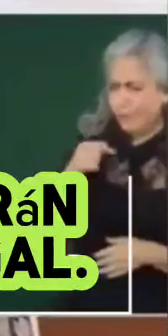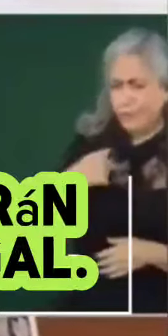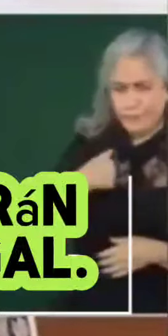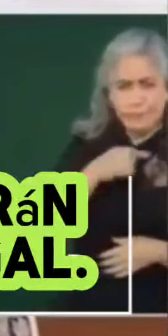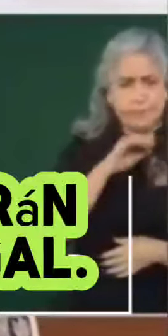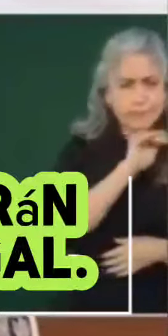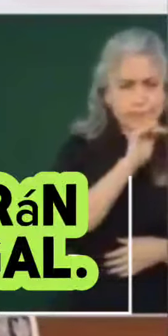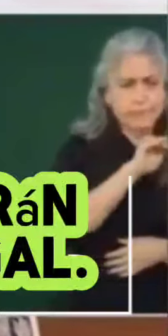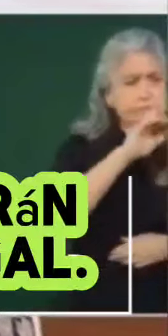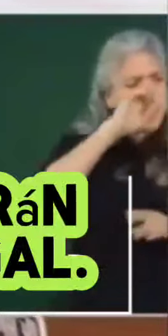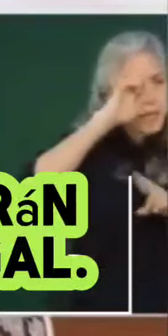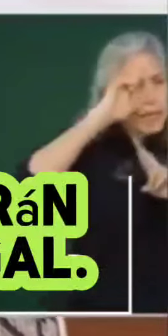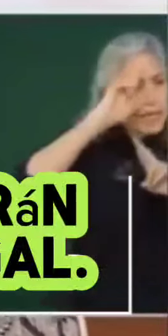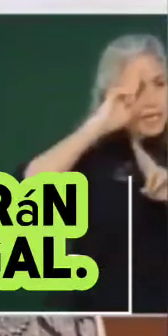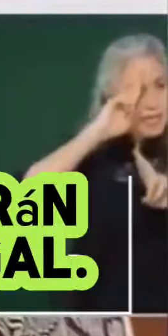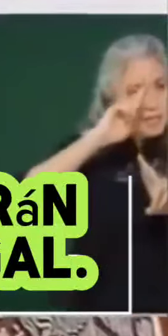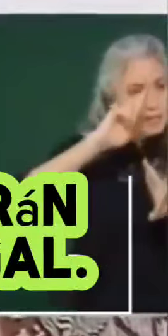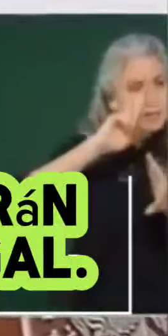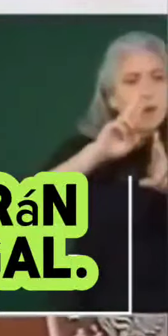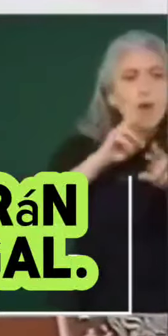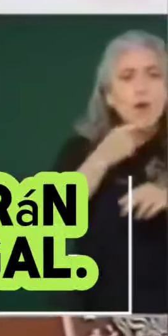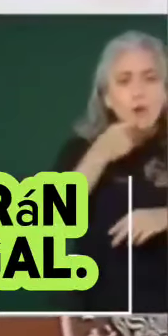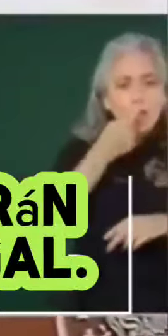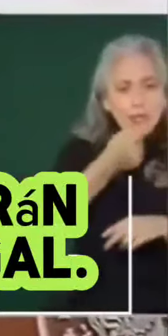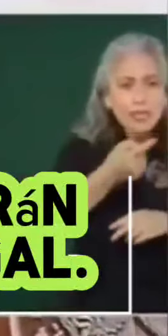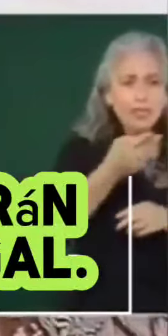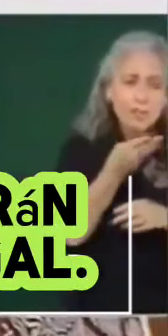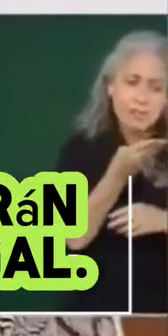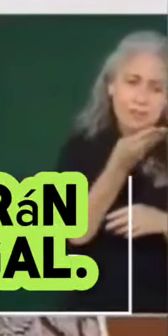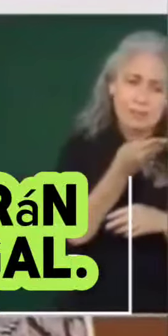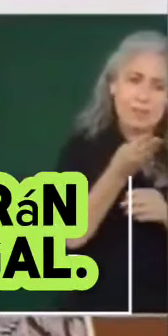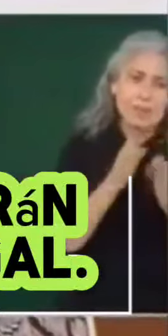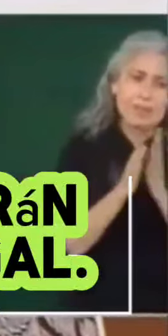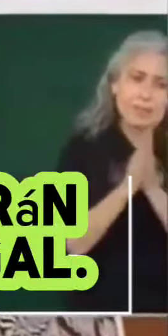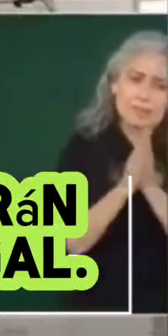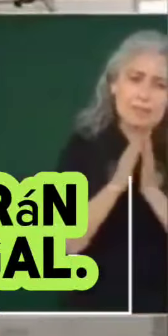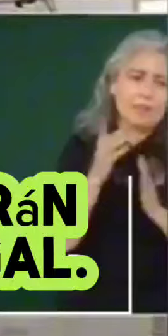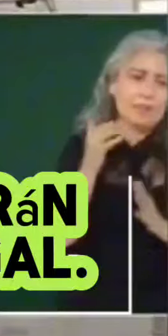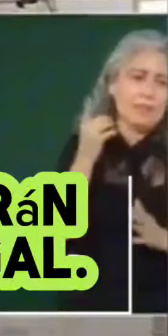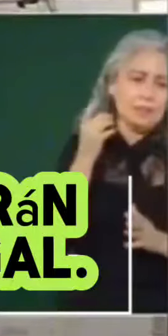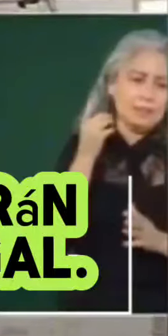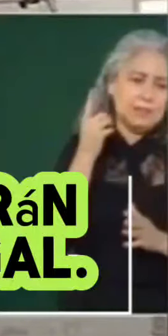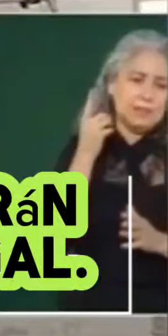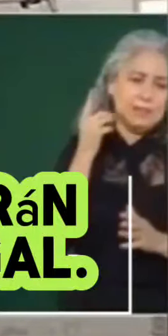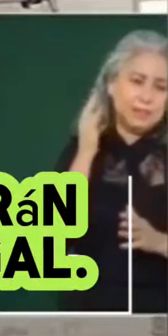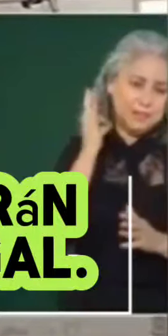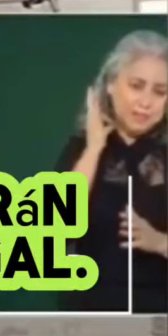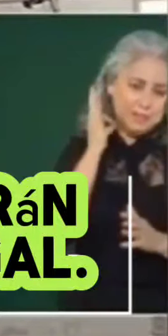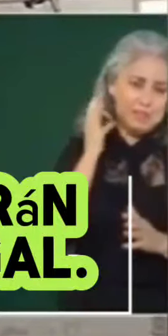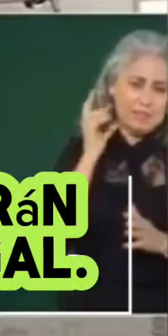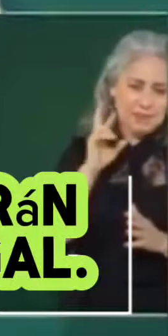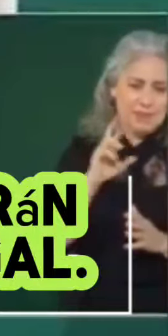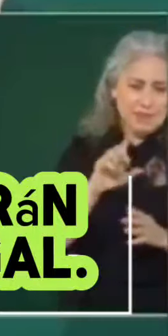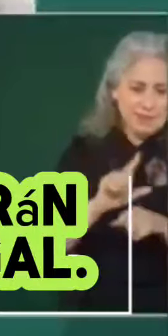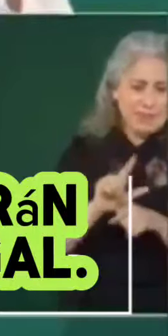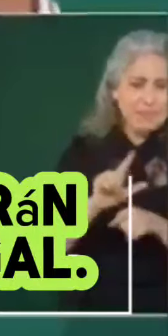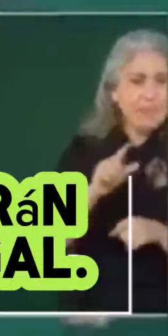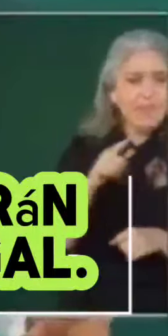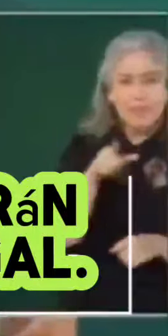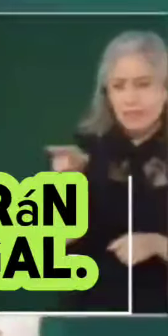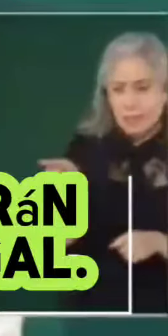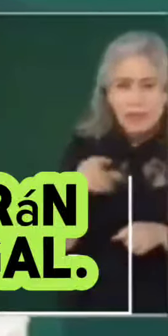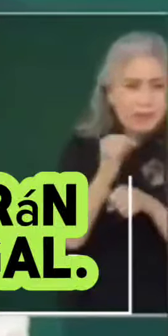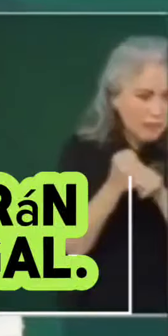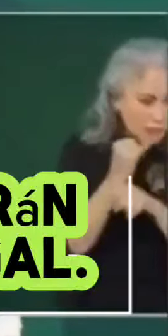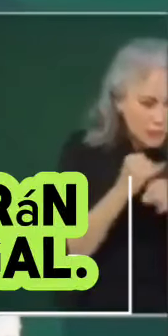a la Fiscalía que no hiciera ninguna investigación. Es que eso es lo que quieren